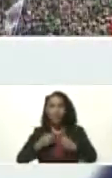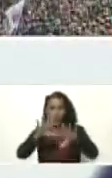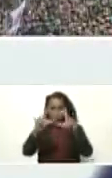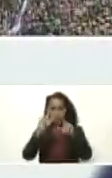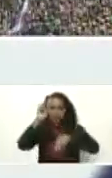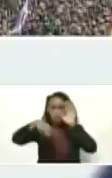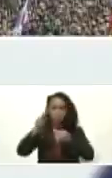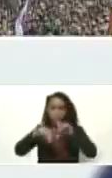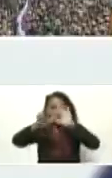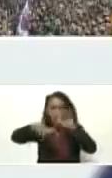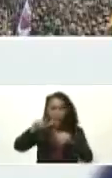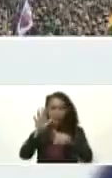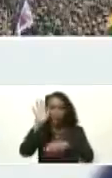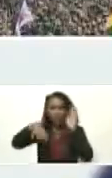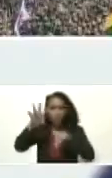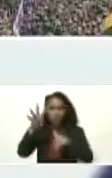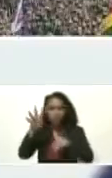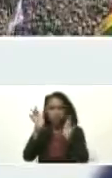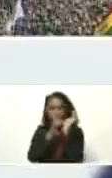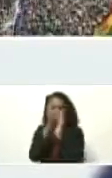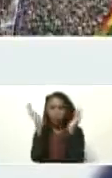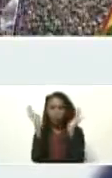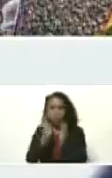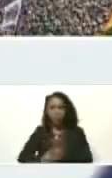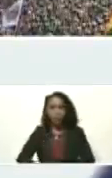11, 12, 13 y 14 de abril.